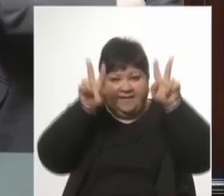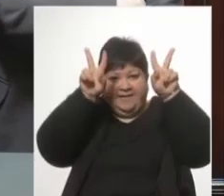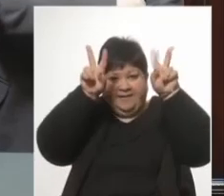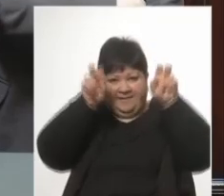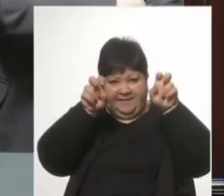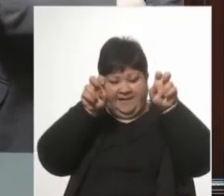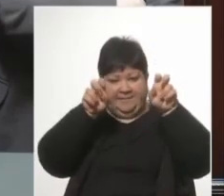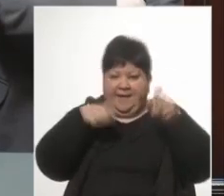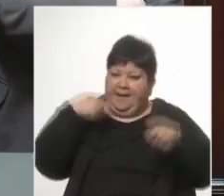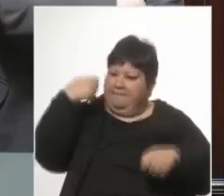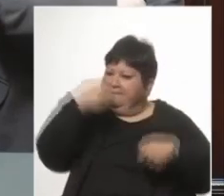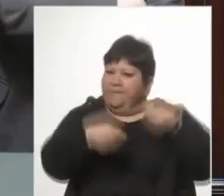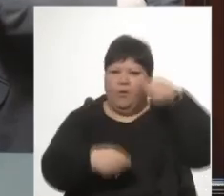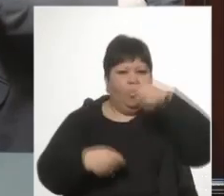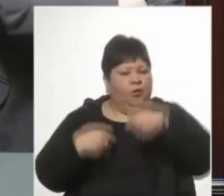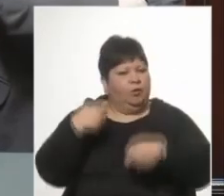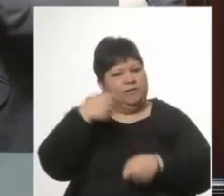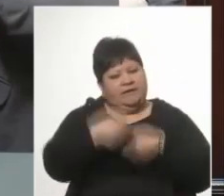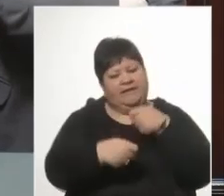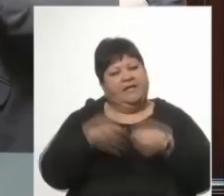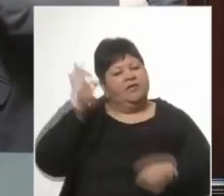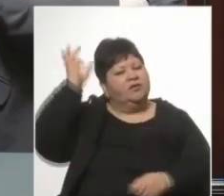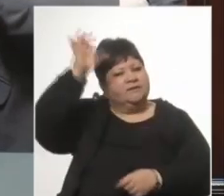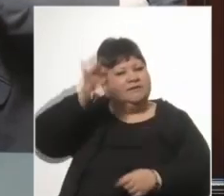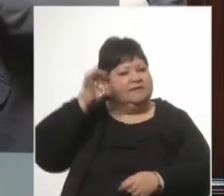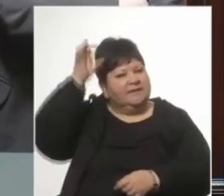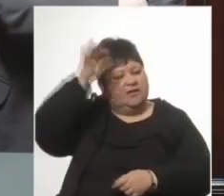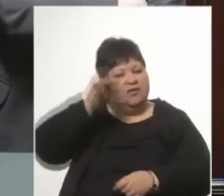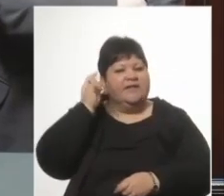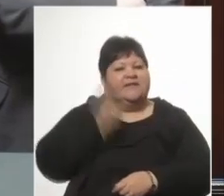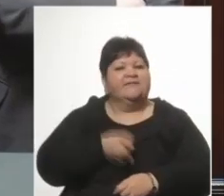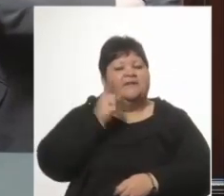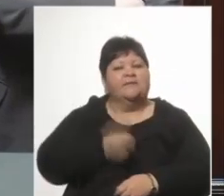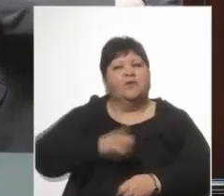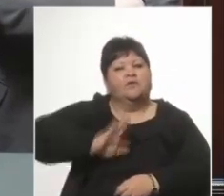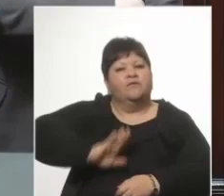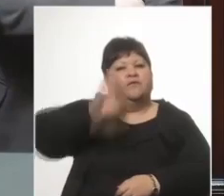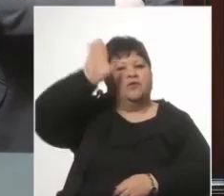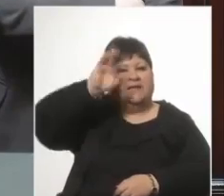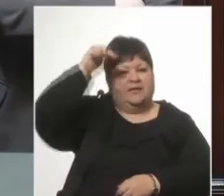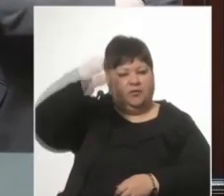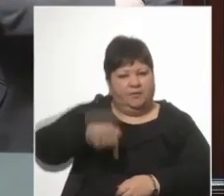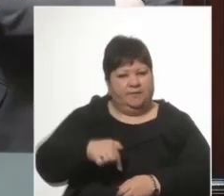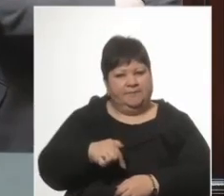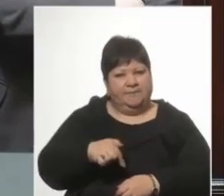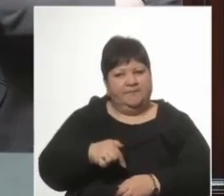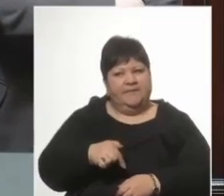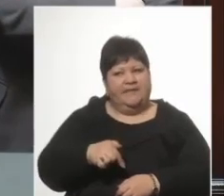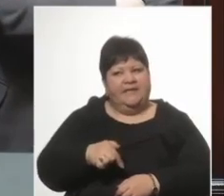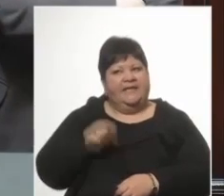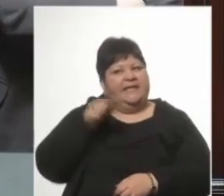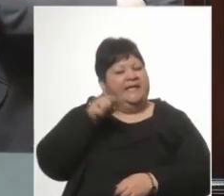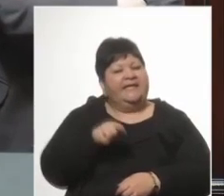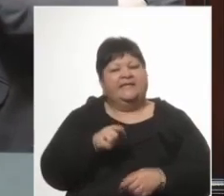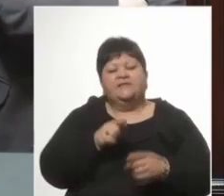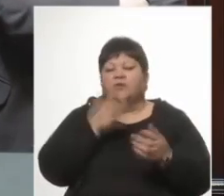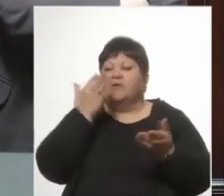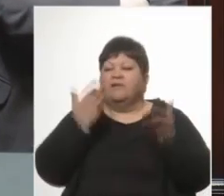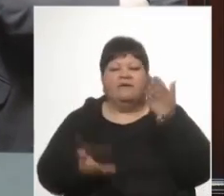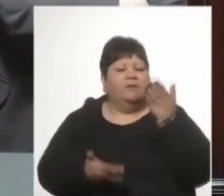su aporte a lo que los senadores debemos votar hoy. Esto tiene que ver con